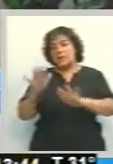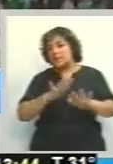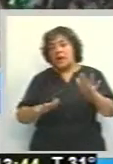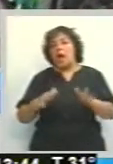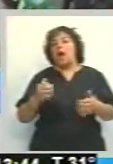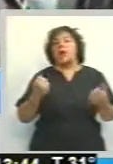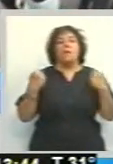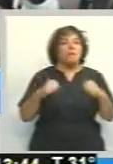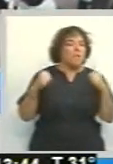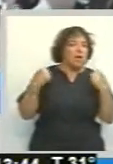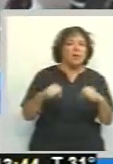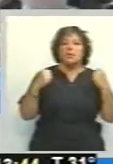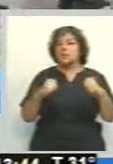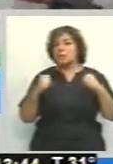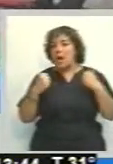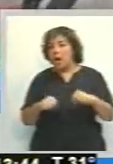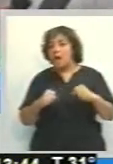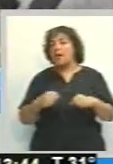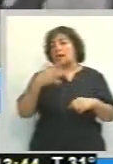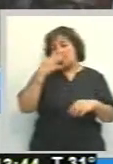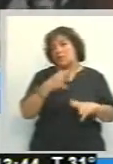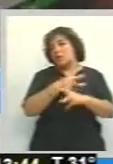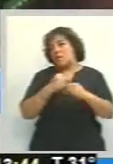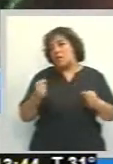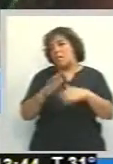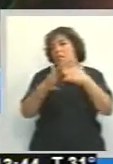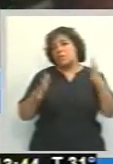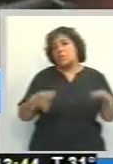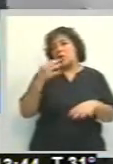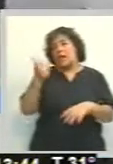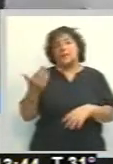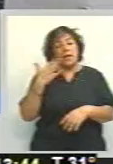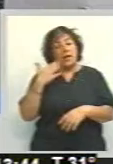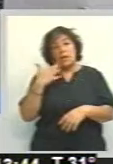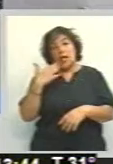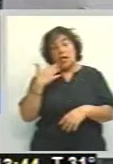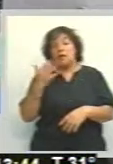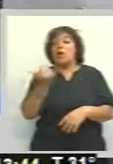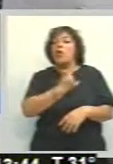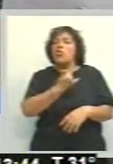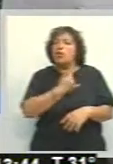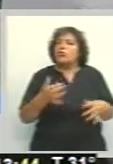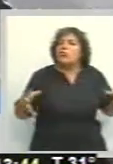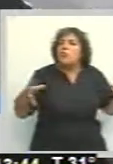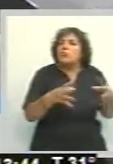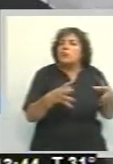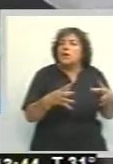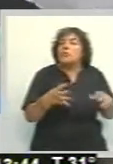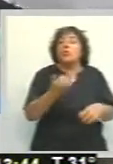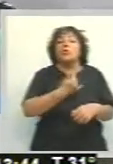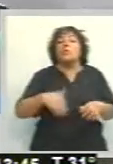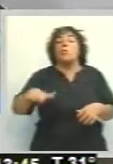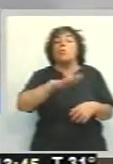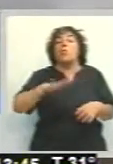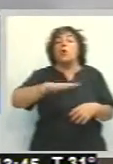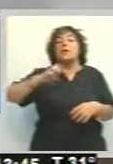en calor, y terminará aproximadamente a las 6 de la tarde. ¿Dónde se van a concentrar? Nos concentramos en el Maray,